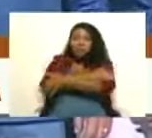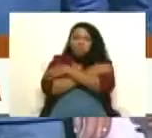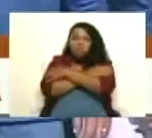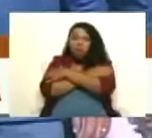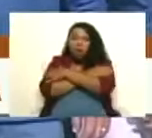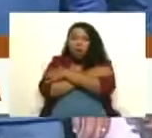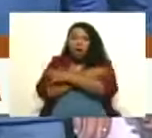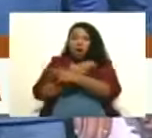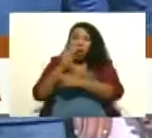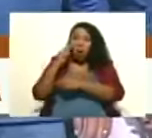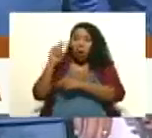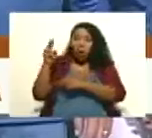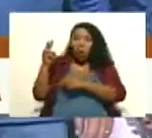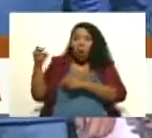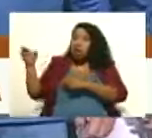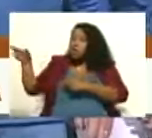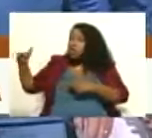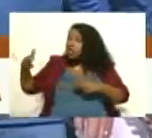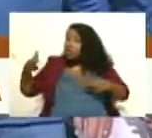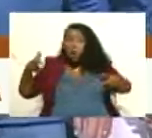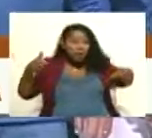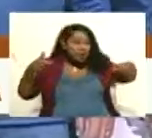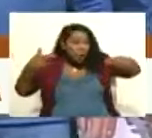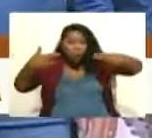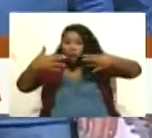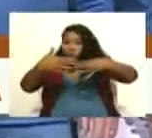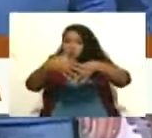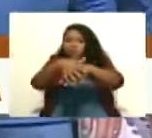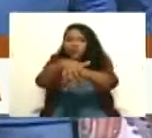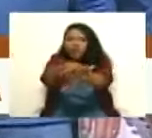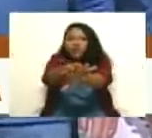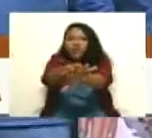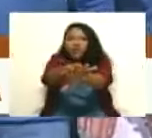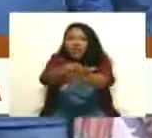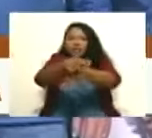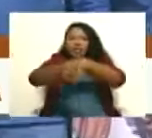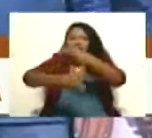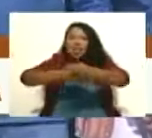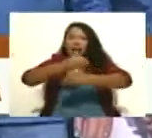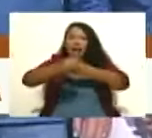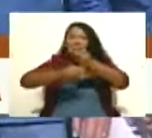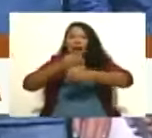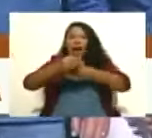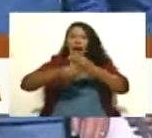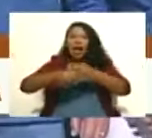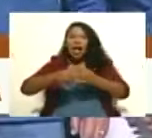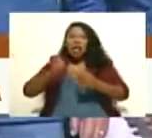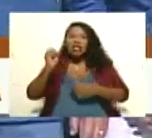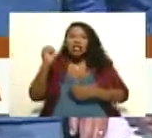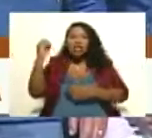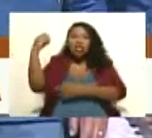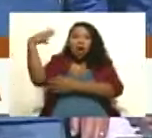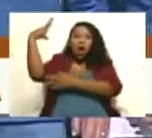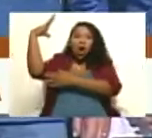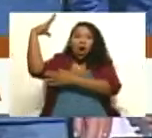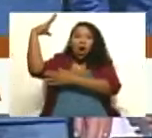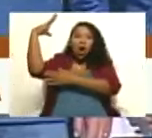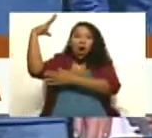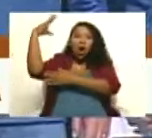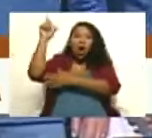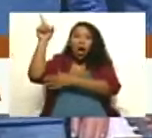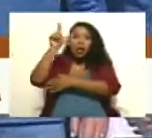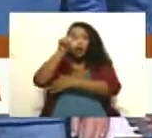ríos. Sobre ese abrazo se levante el sol esplendoroso de